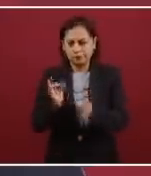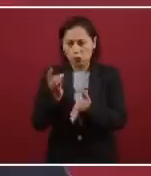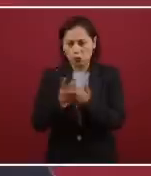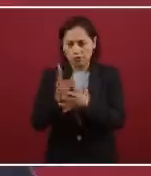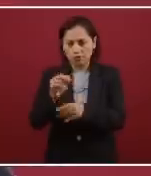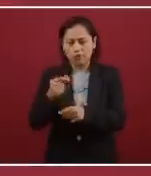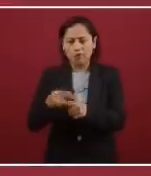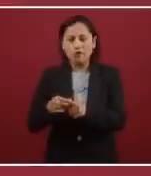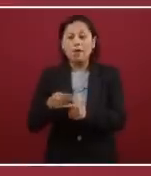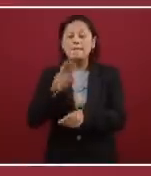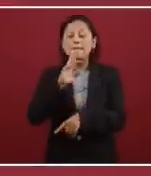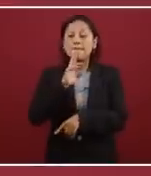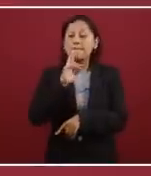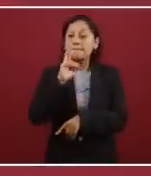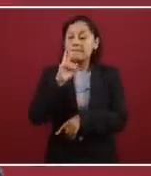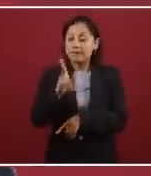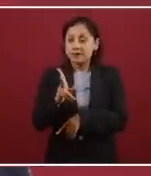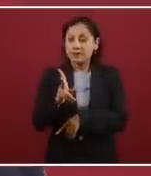para